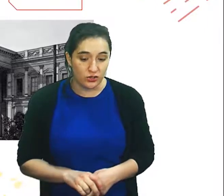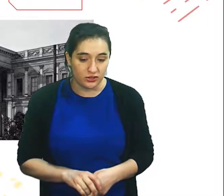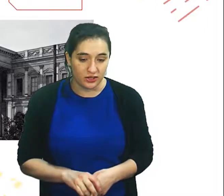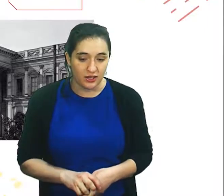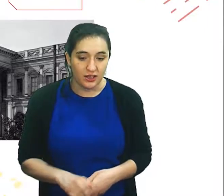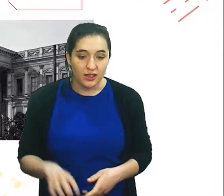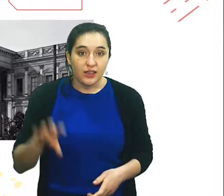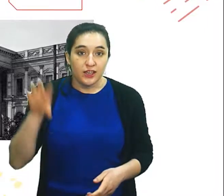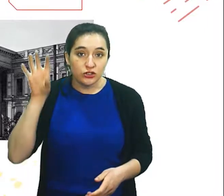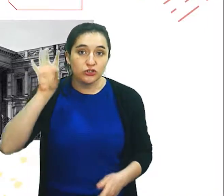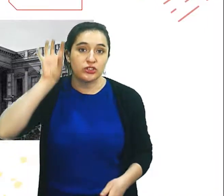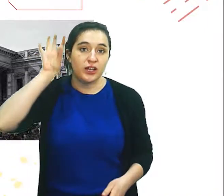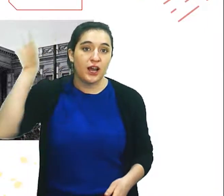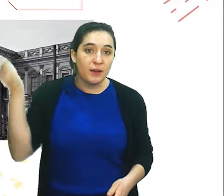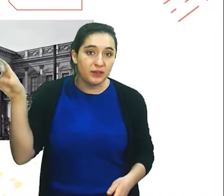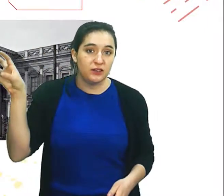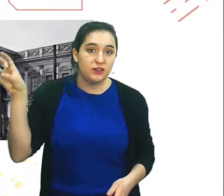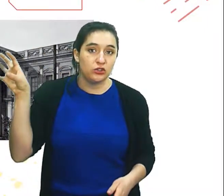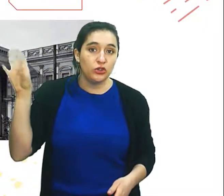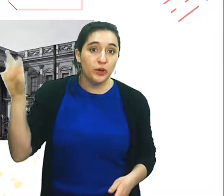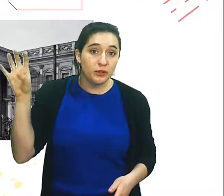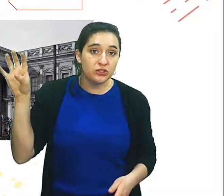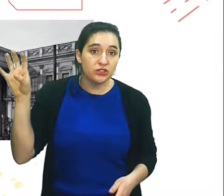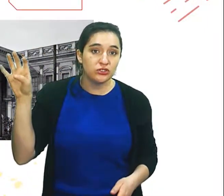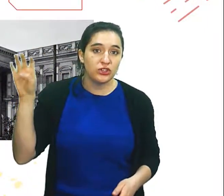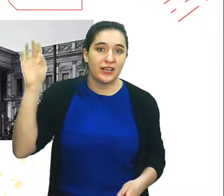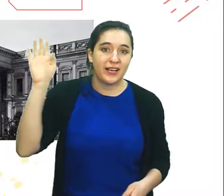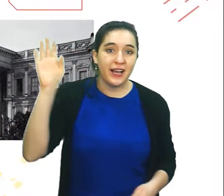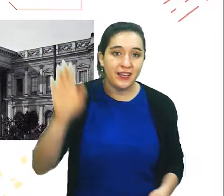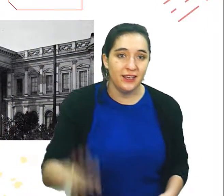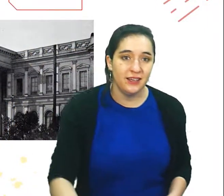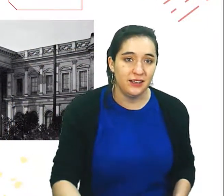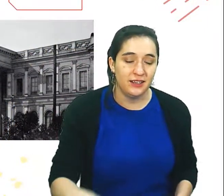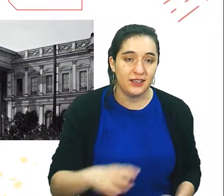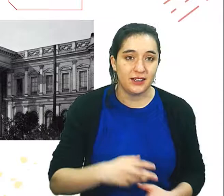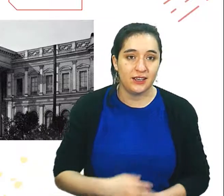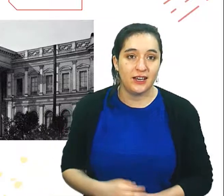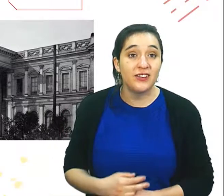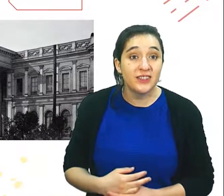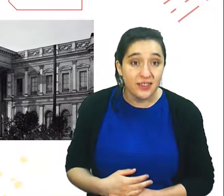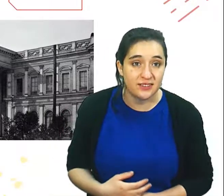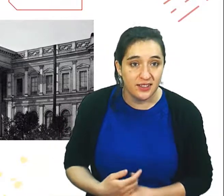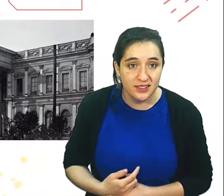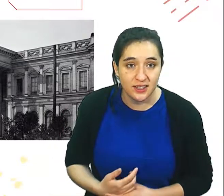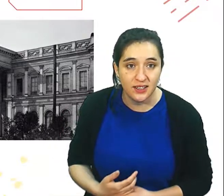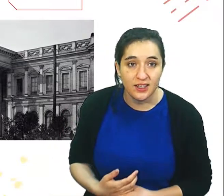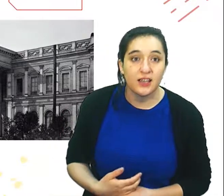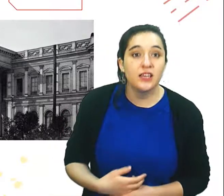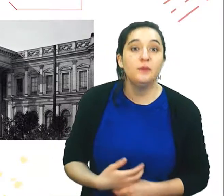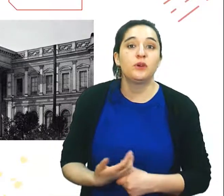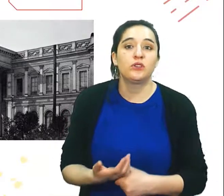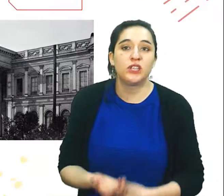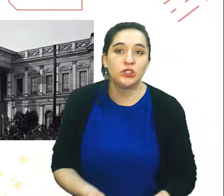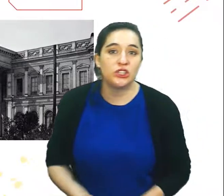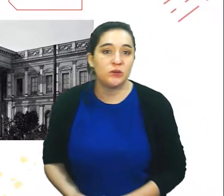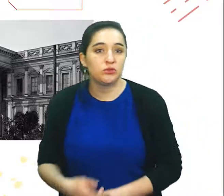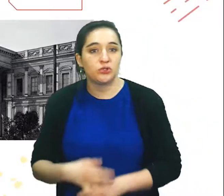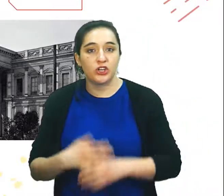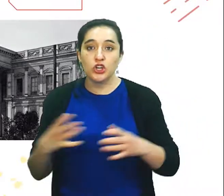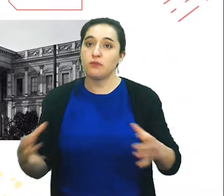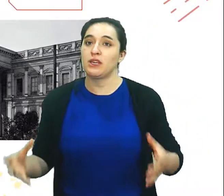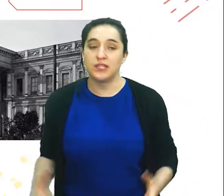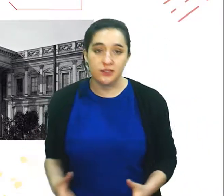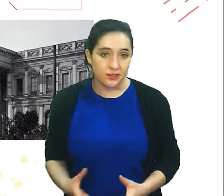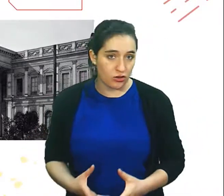de la bolsa. Entonces, a partir de estos dos procesos, cae la venta de salitre y por lo tanto tenemos